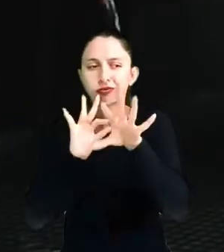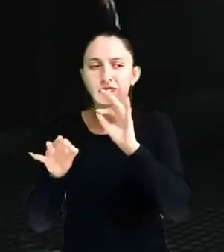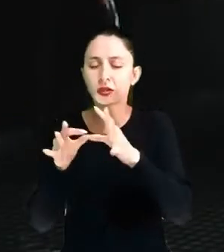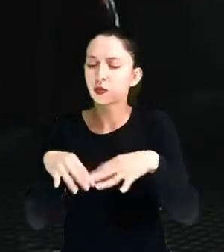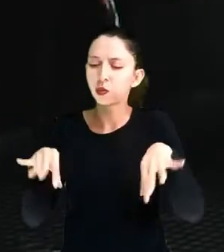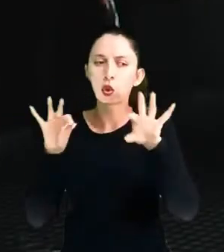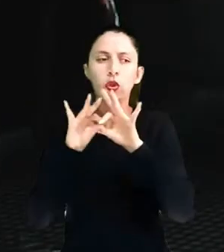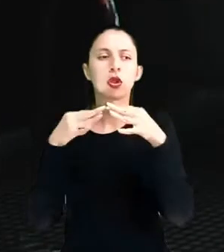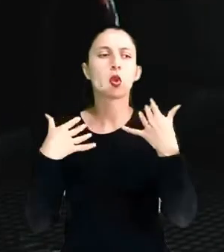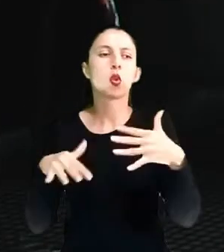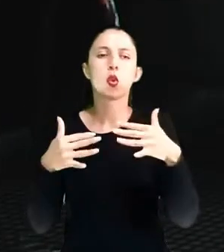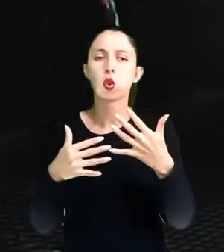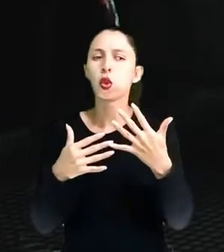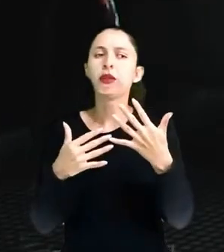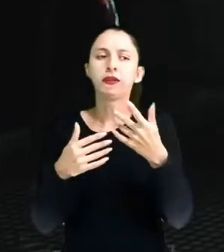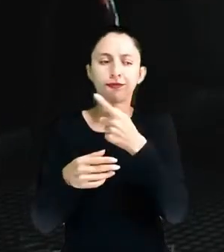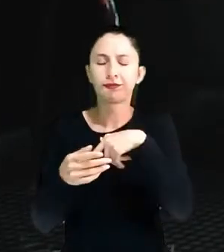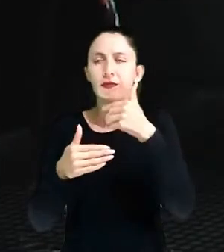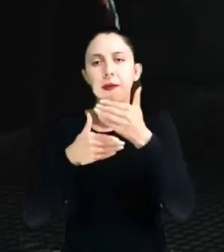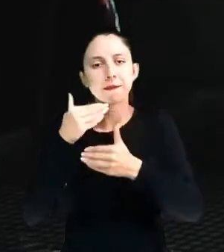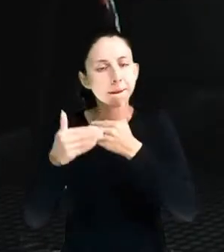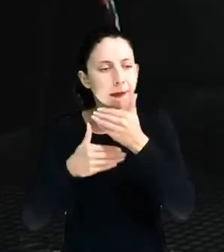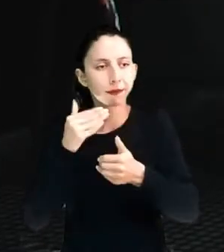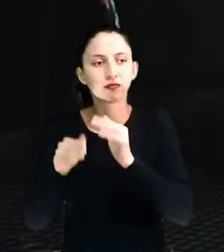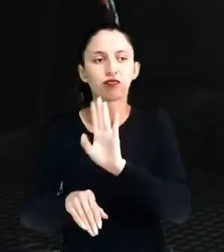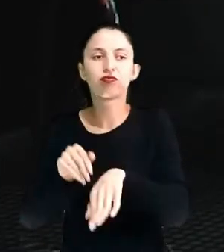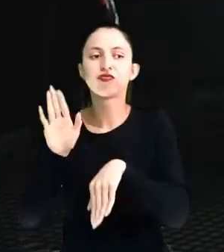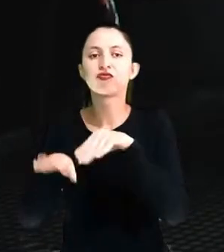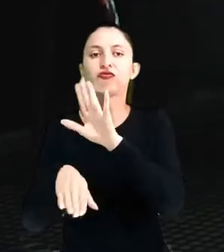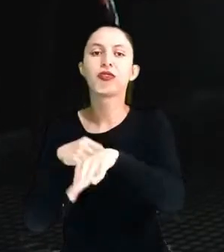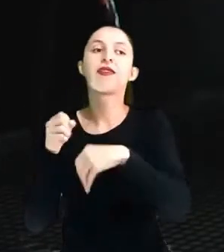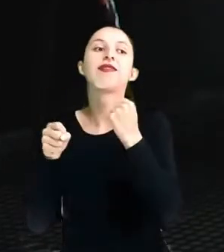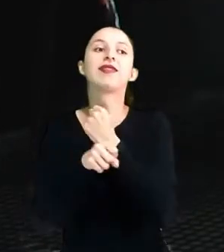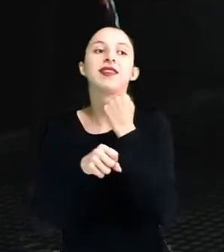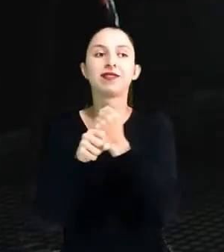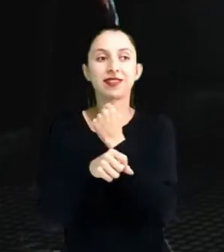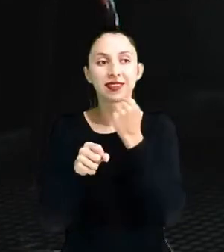poco ir pudiendo, digamos que tratar de lograr